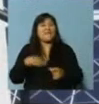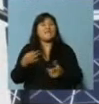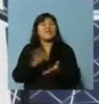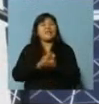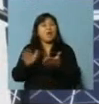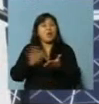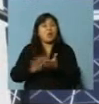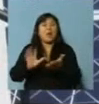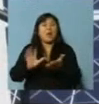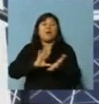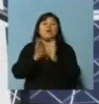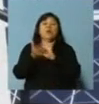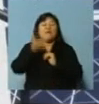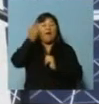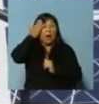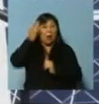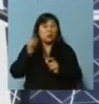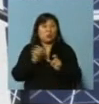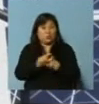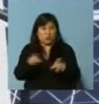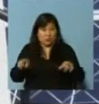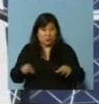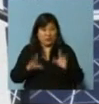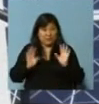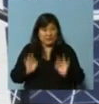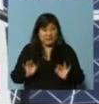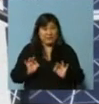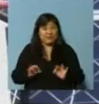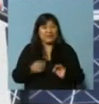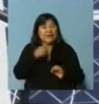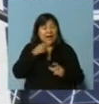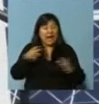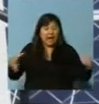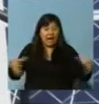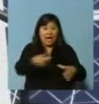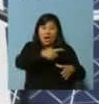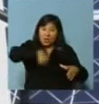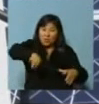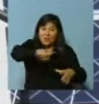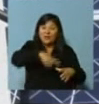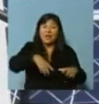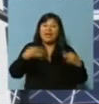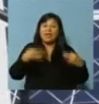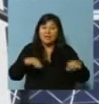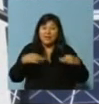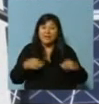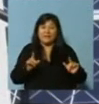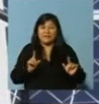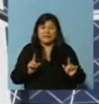nuevas conductas culturales, obviamente, que en comunidad tenemos que